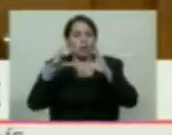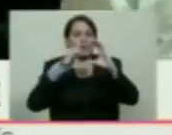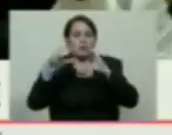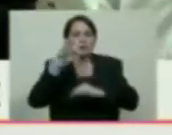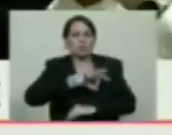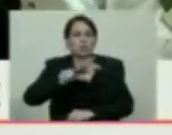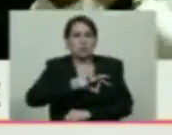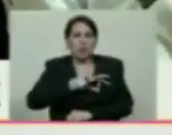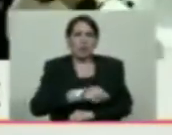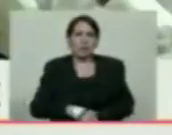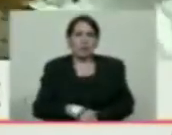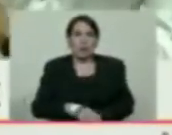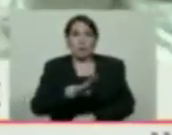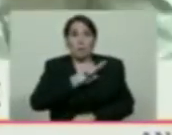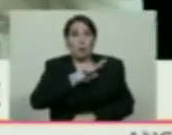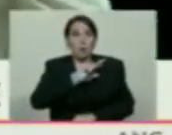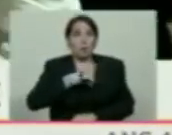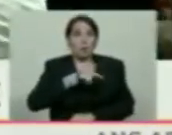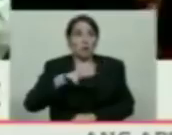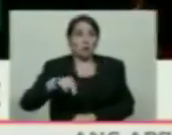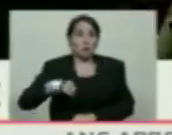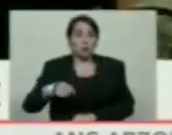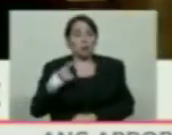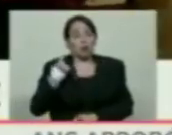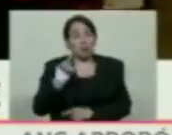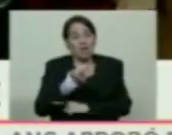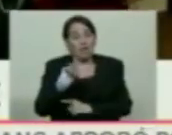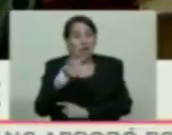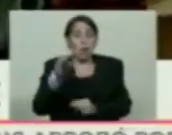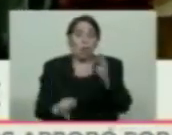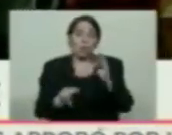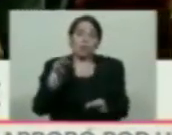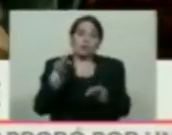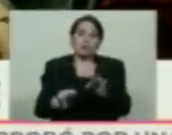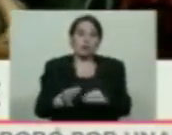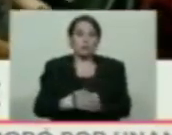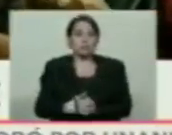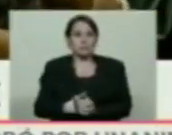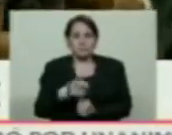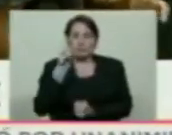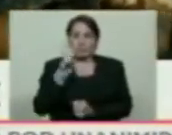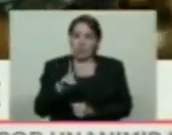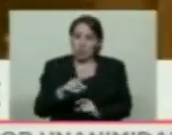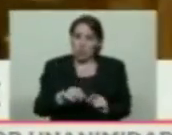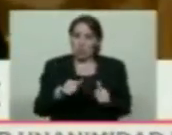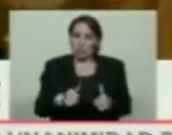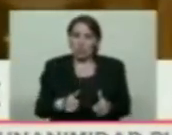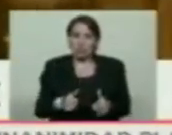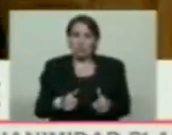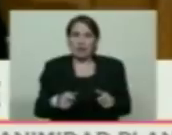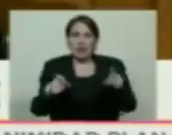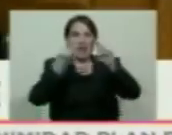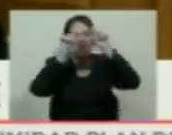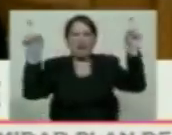nada para uno, pero tiene que haber justicia. Justicia. Qué bonito se vería arrancar esas letras que dicen